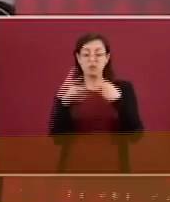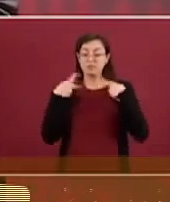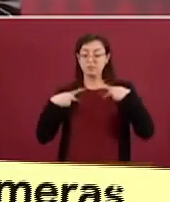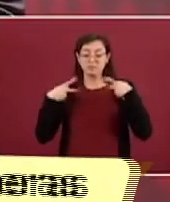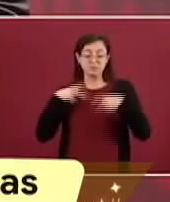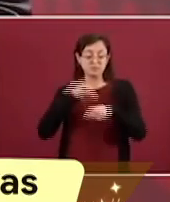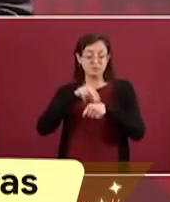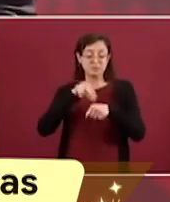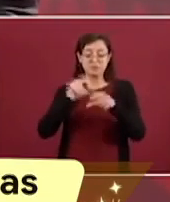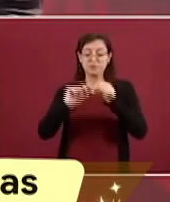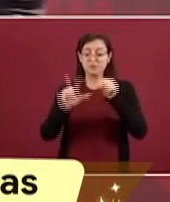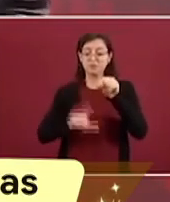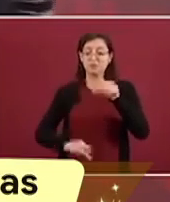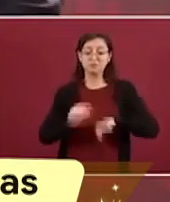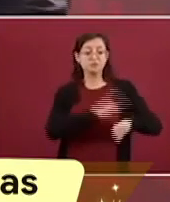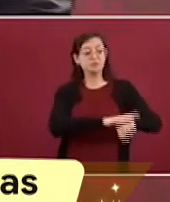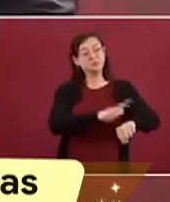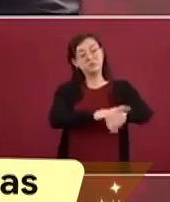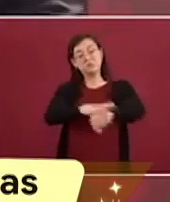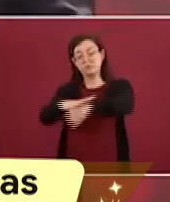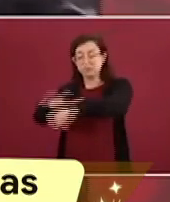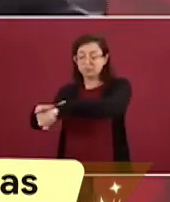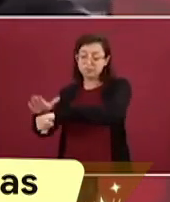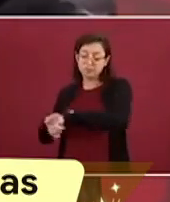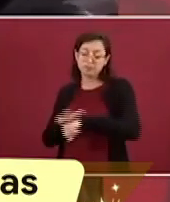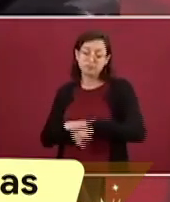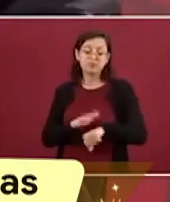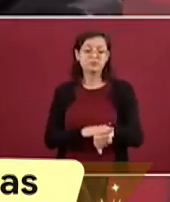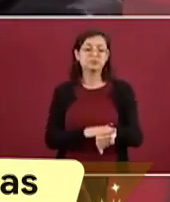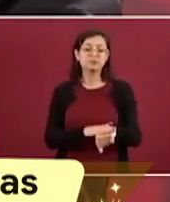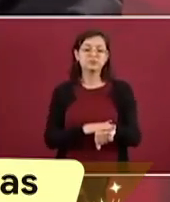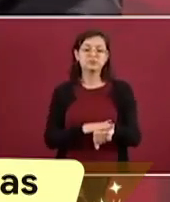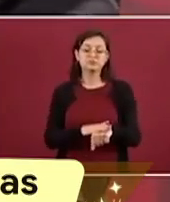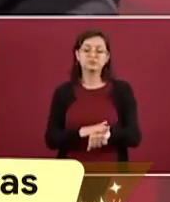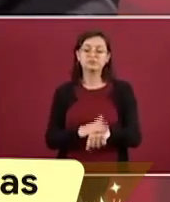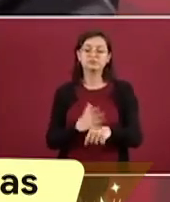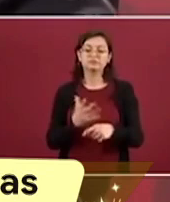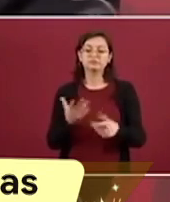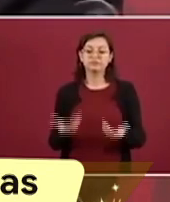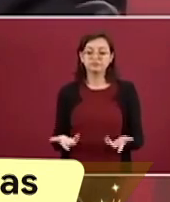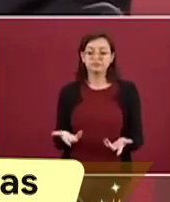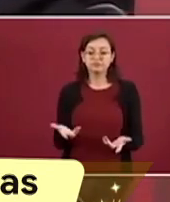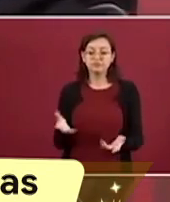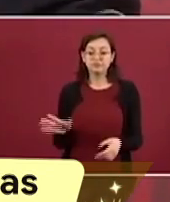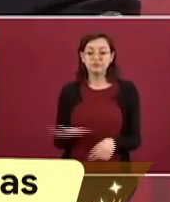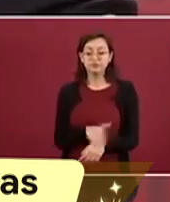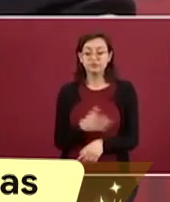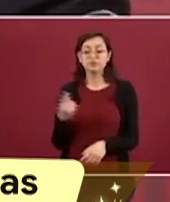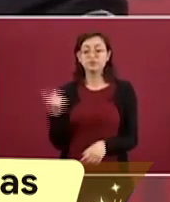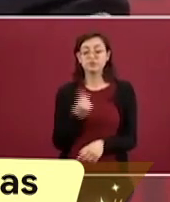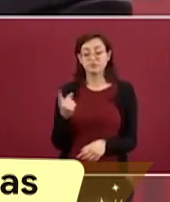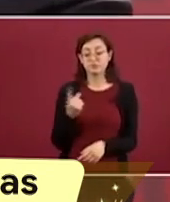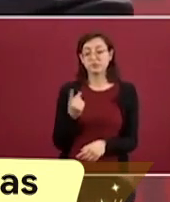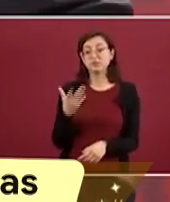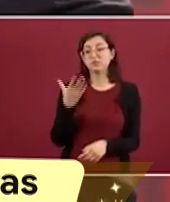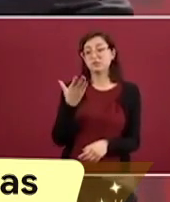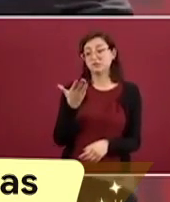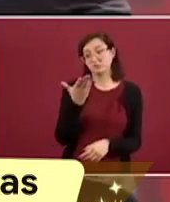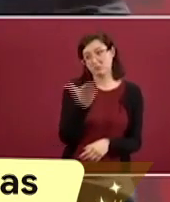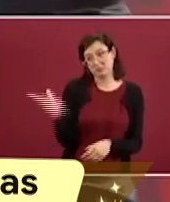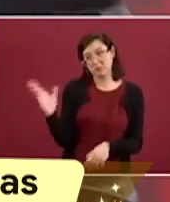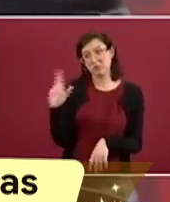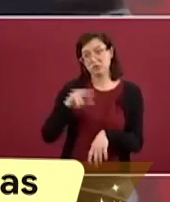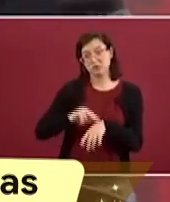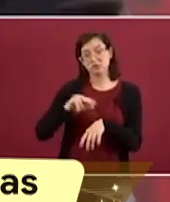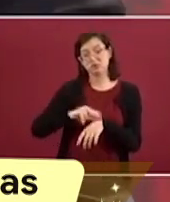por adultos mayores becas para los que están estudiando en fin eso dice andrés manuel va a ayudar